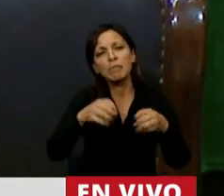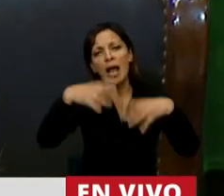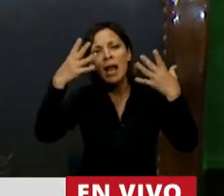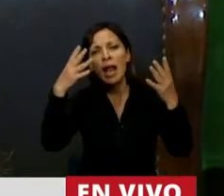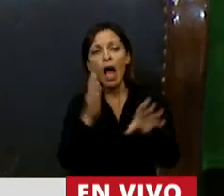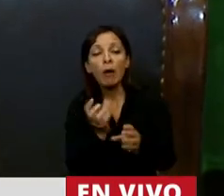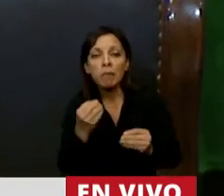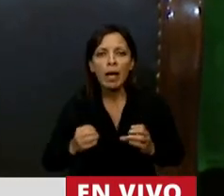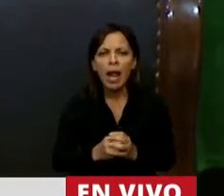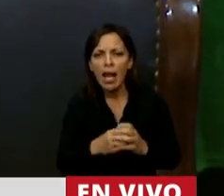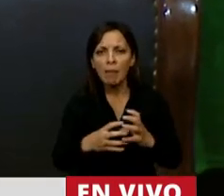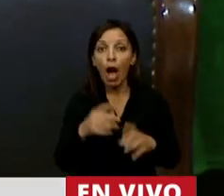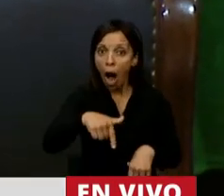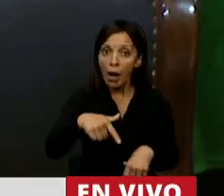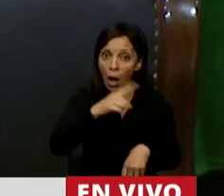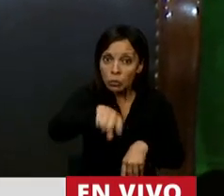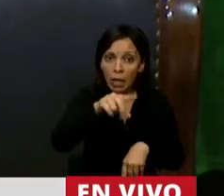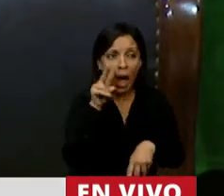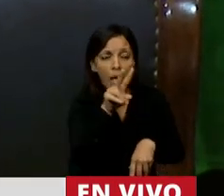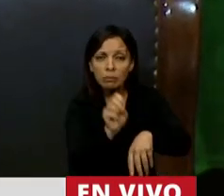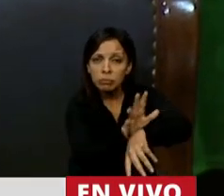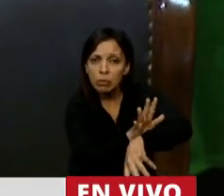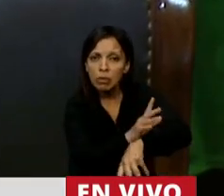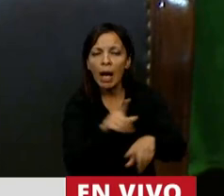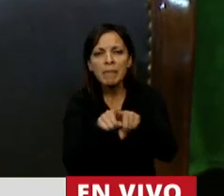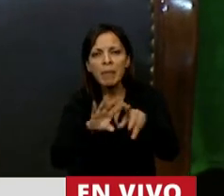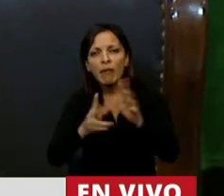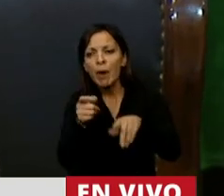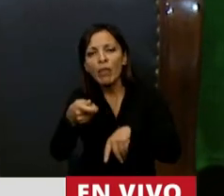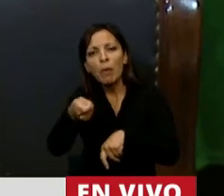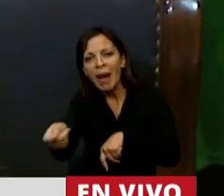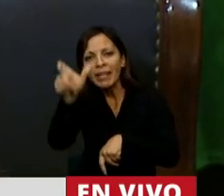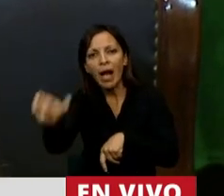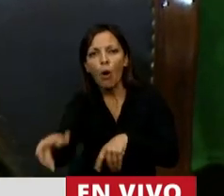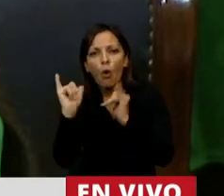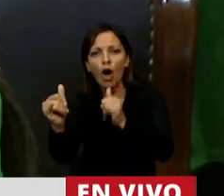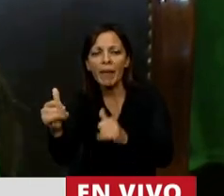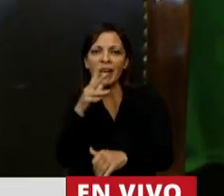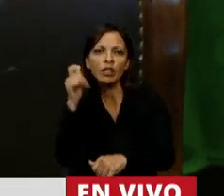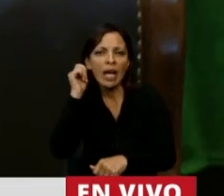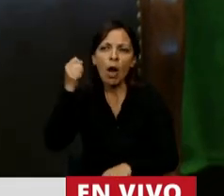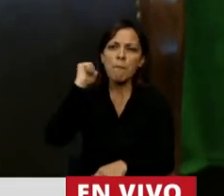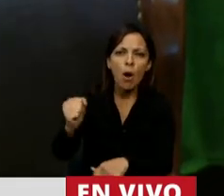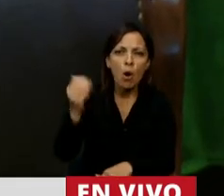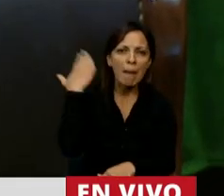del embrión, no los veo conmoverse igual cuando matan a un pibe de 14 años por la espalda.